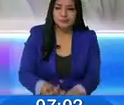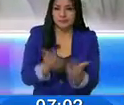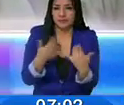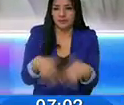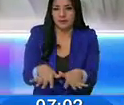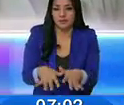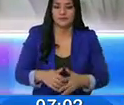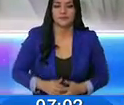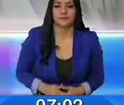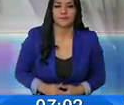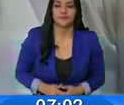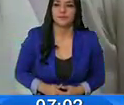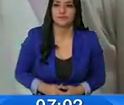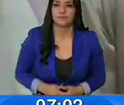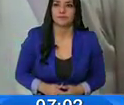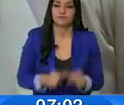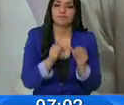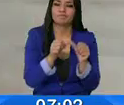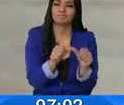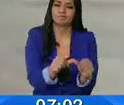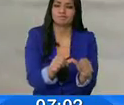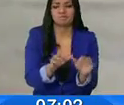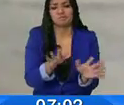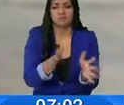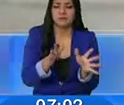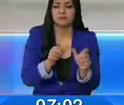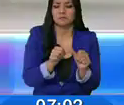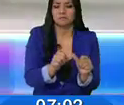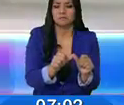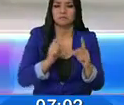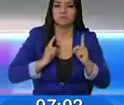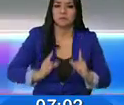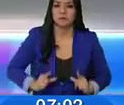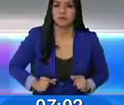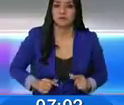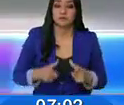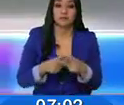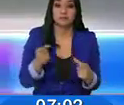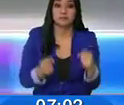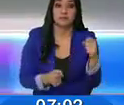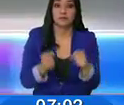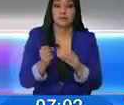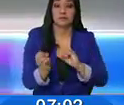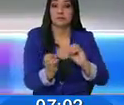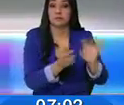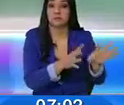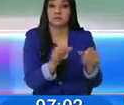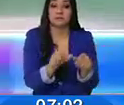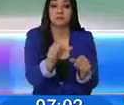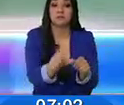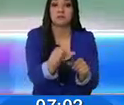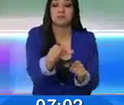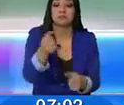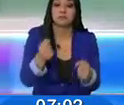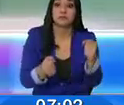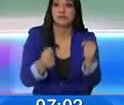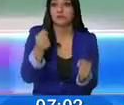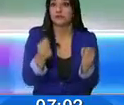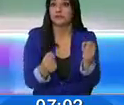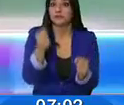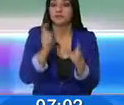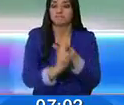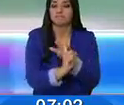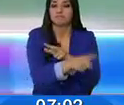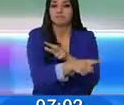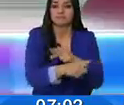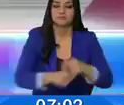momento en una condición estable. La volqueta fue abandonada a tres calles del lugar del accidente. El chofer del pesado vehículo